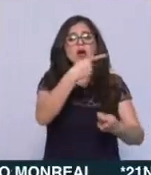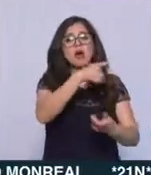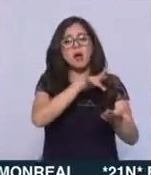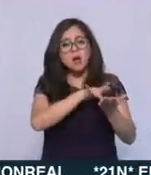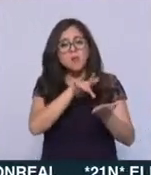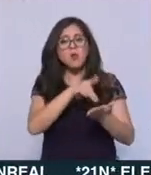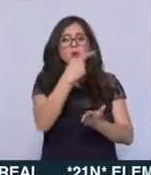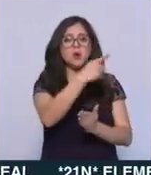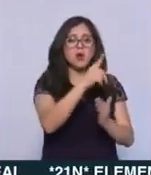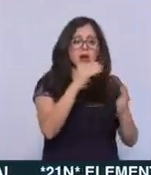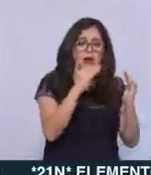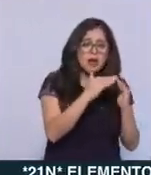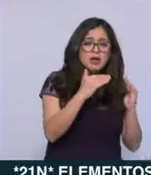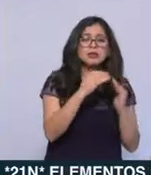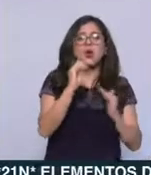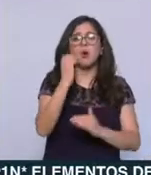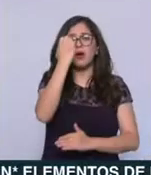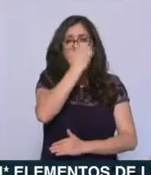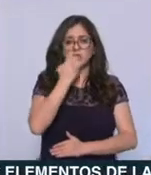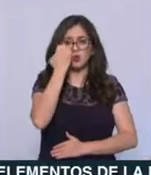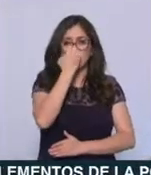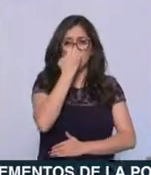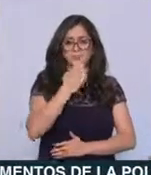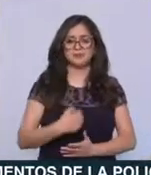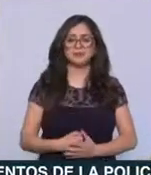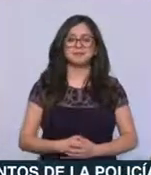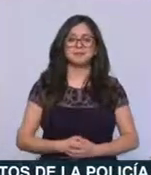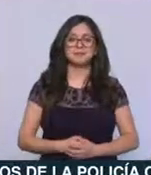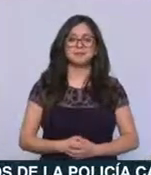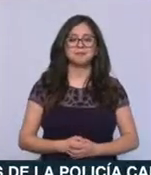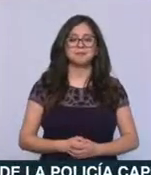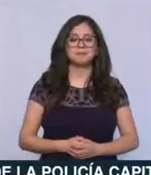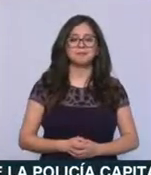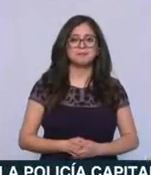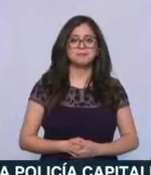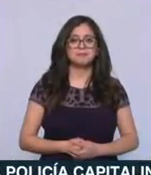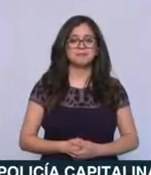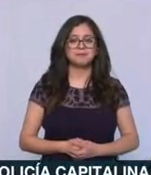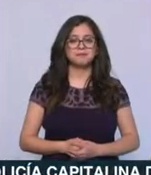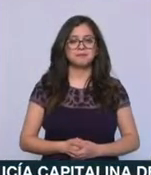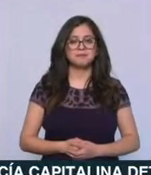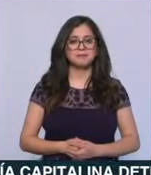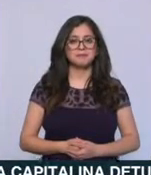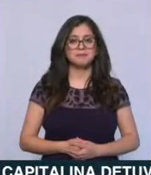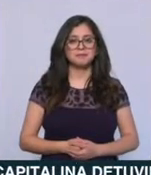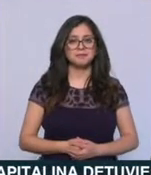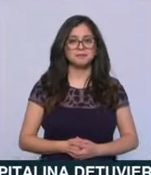en la escuela. Con imágenes de Jorge Barajas, Iraíz Morquecho, 21 Noticias.